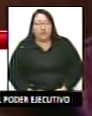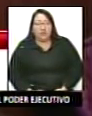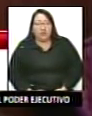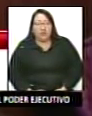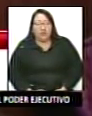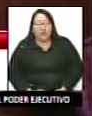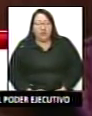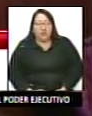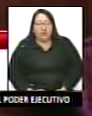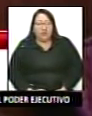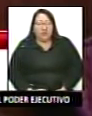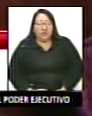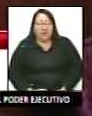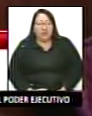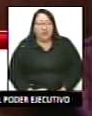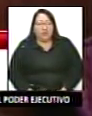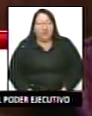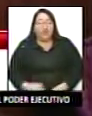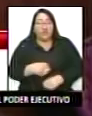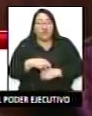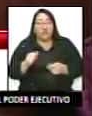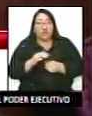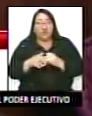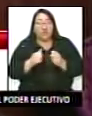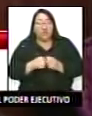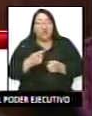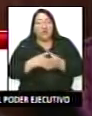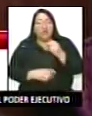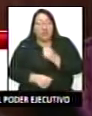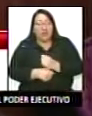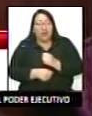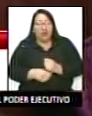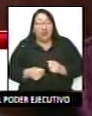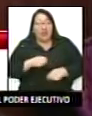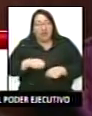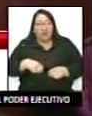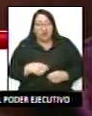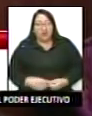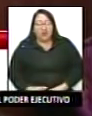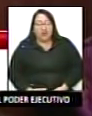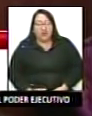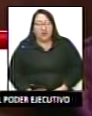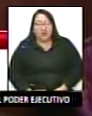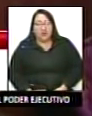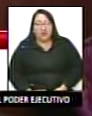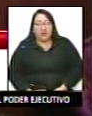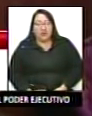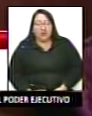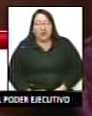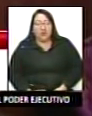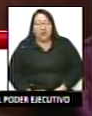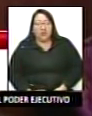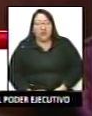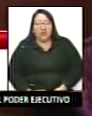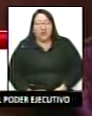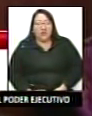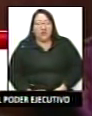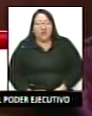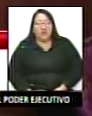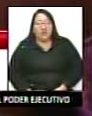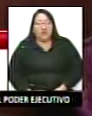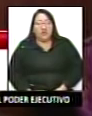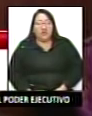profesional que ve el tema de nutrición con el que trabaja el tema de la cocina. Y ahí ofrecemos la posibilidad de volcar